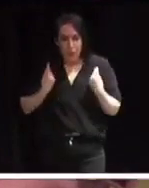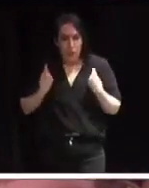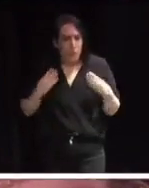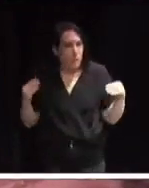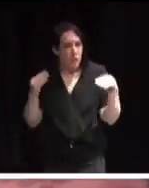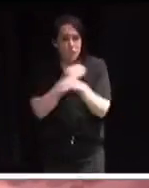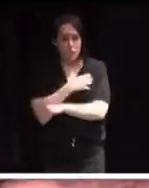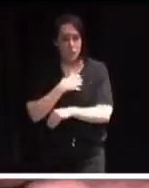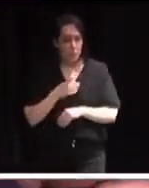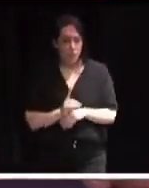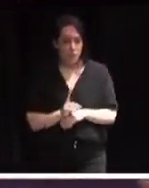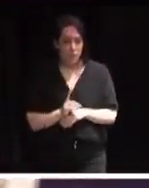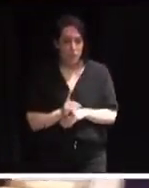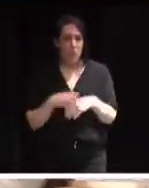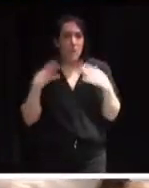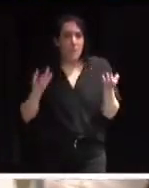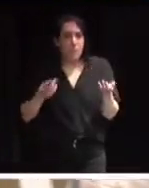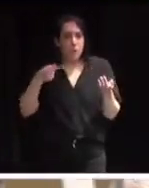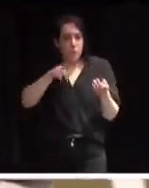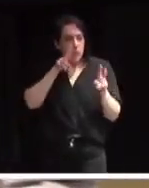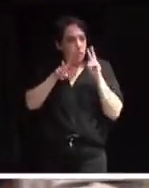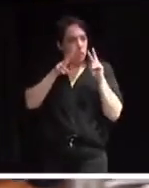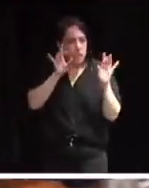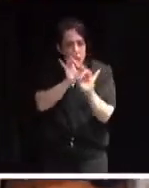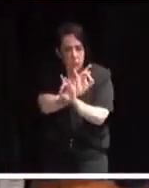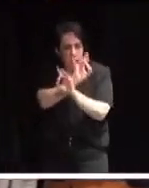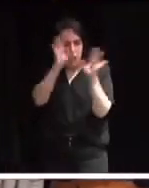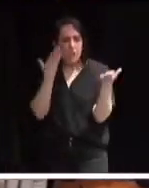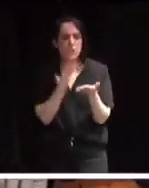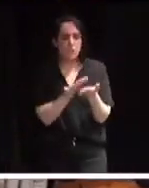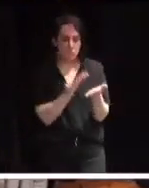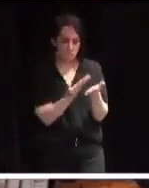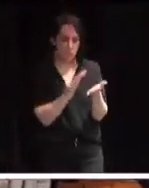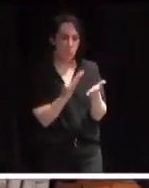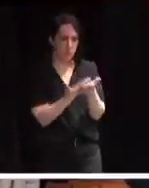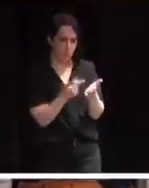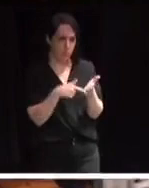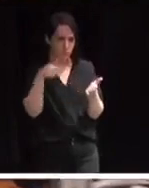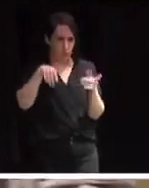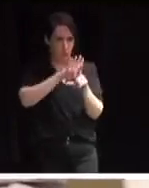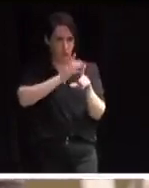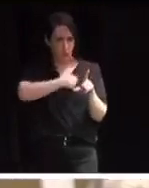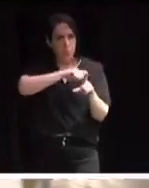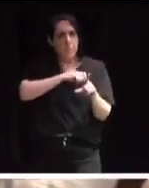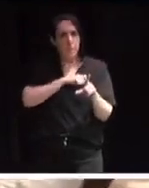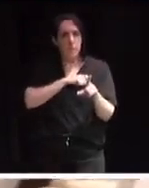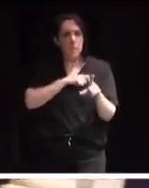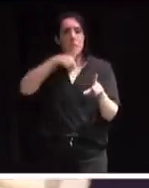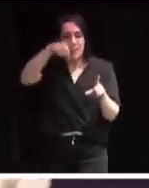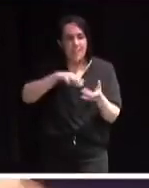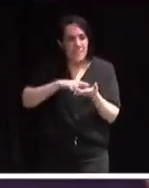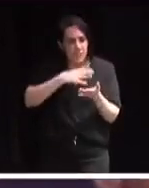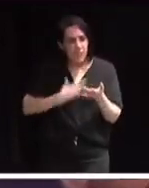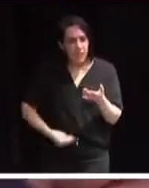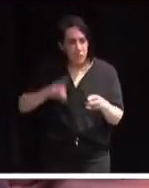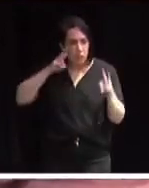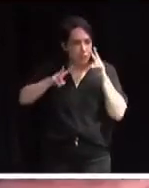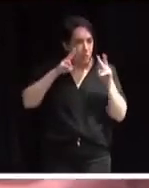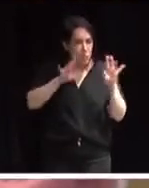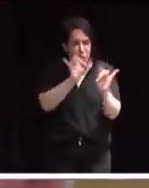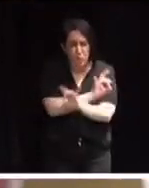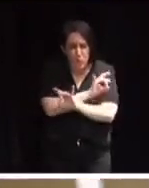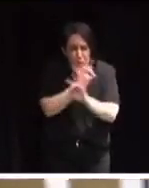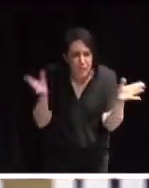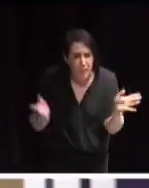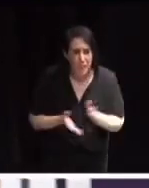desgraciadamente donde más claramente ha quedado demostrado en todo este país ha sido en esta en murcia